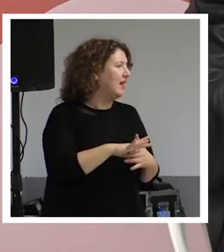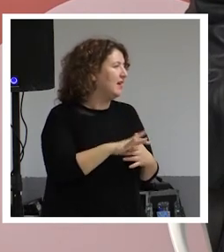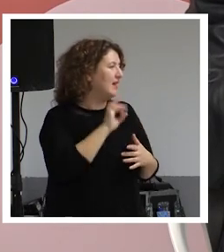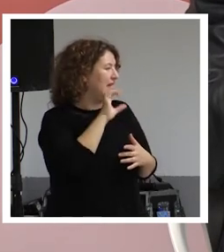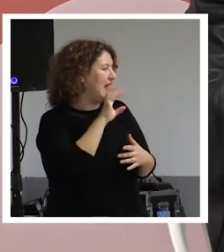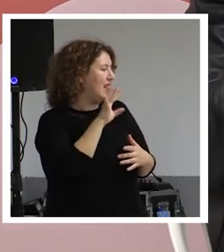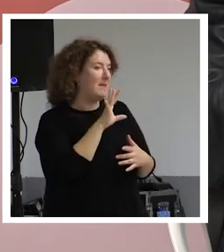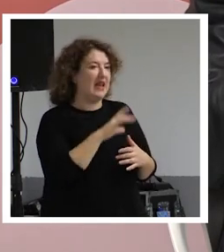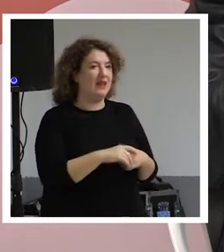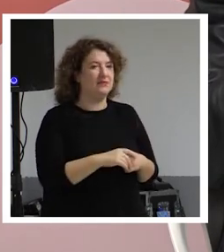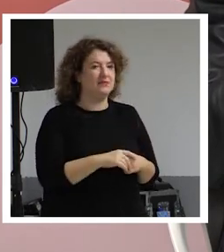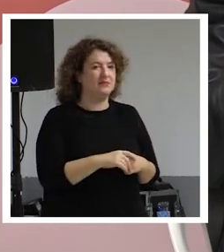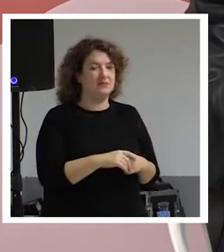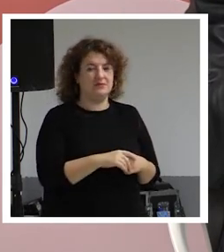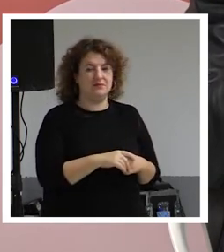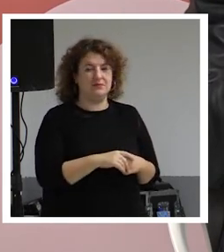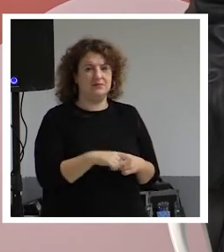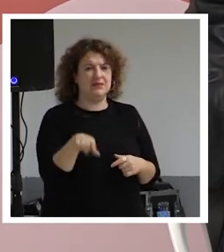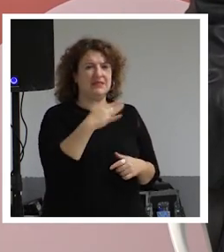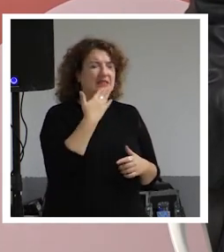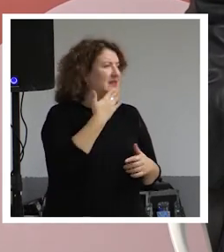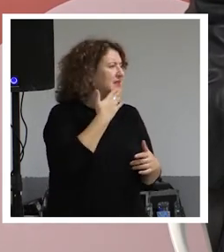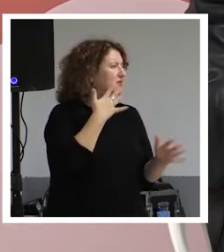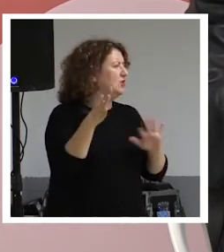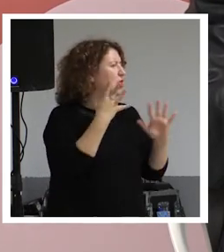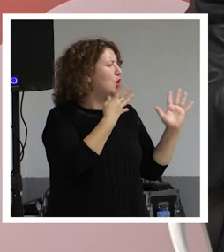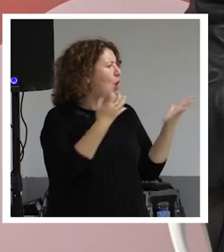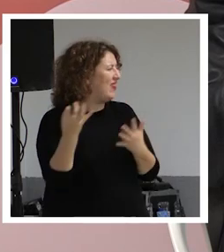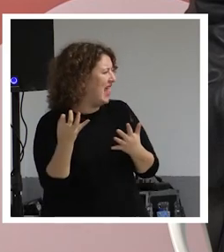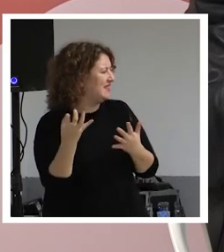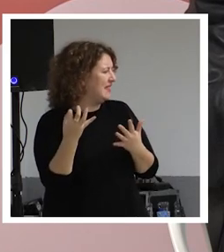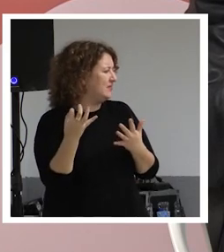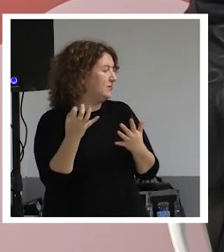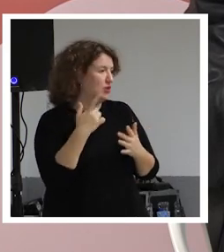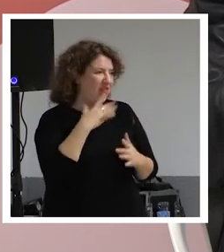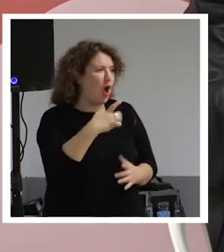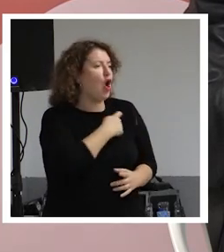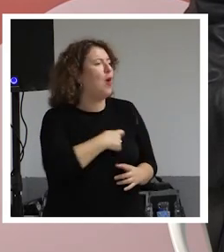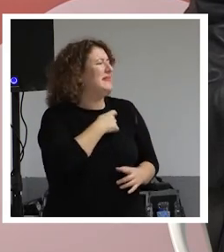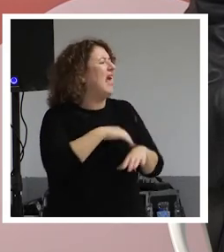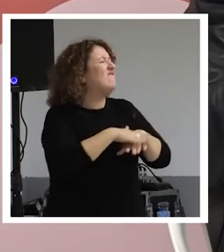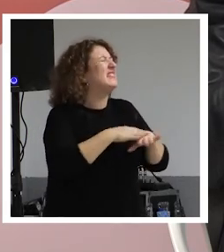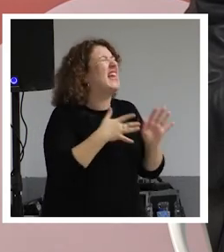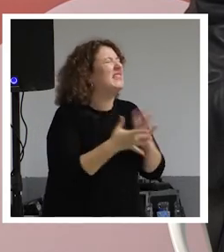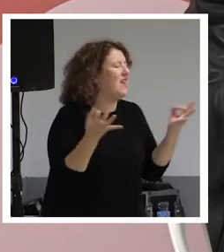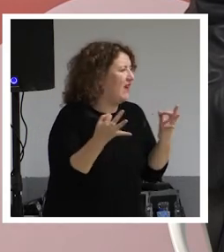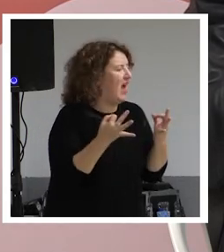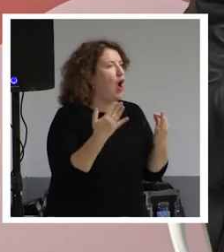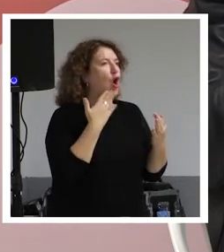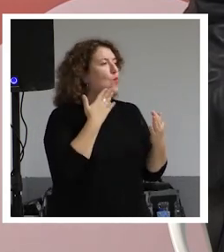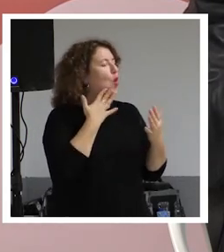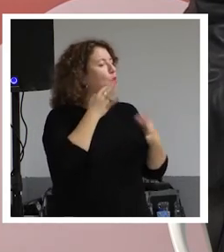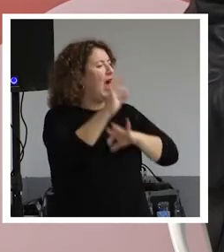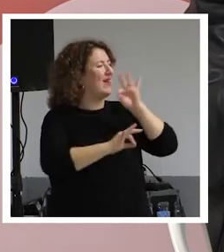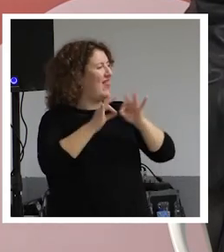así como más de 10.000 militantes cuánto 15.000 bueno la gran pregunta es cómo se hace para